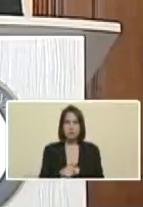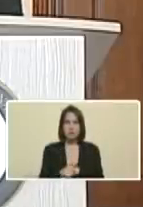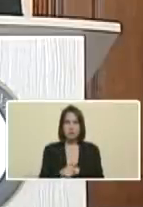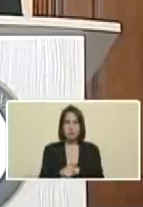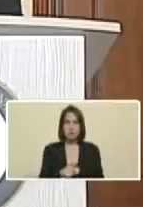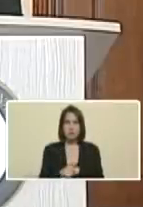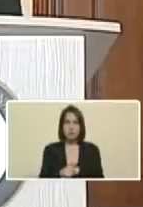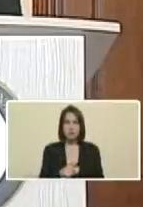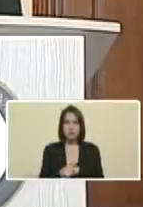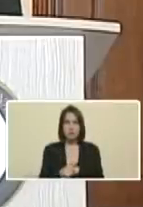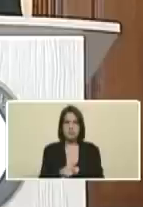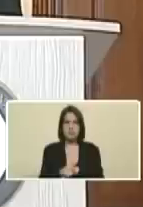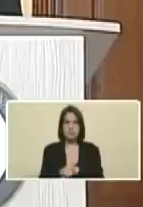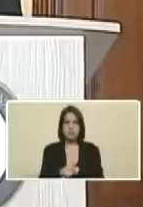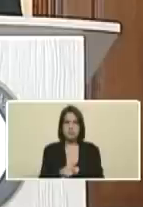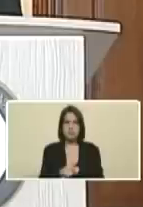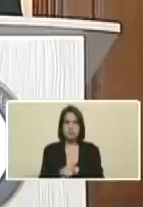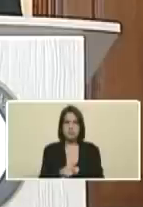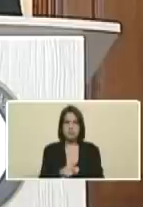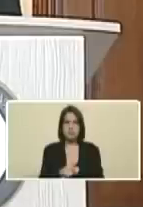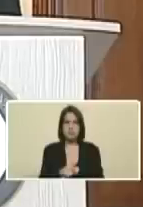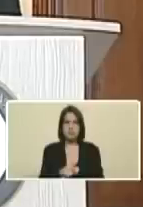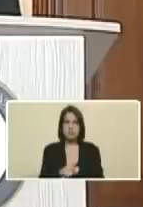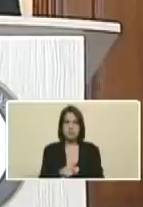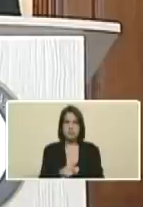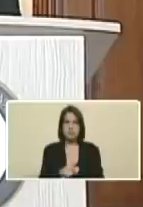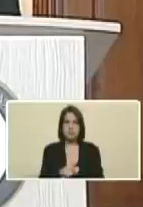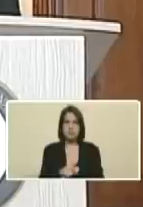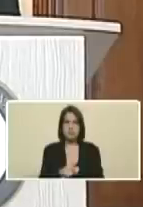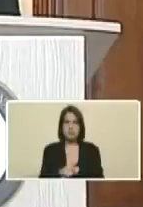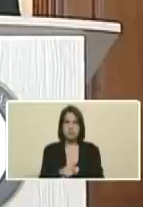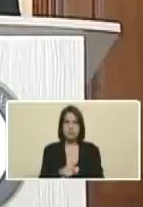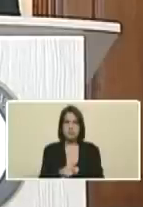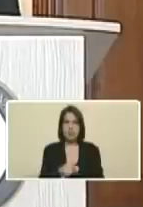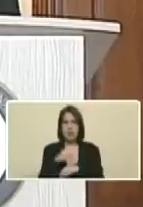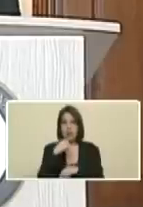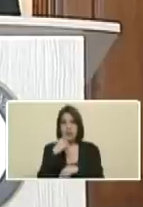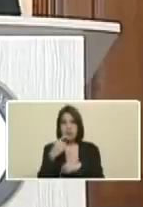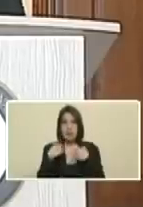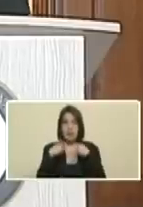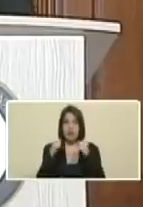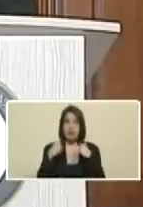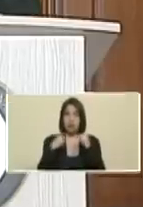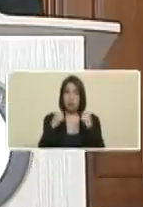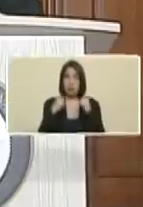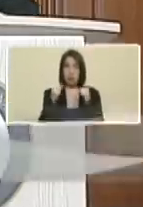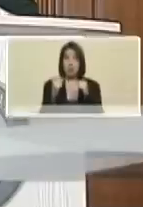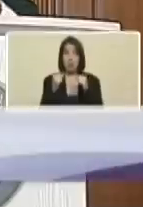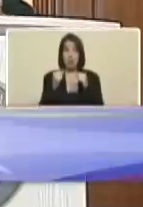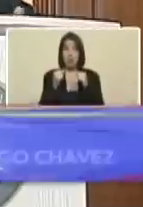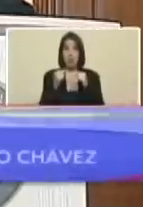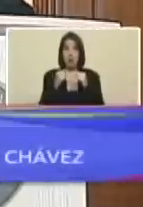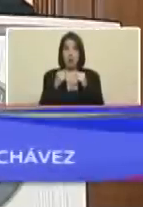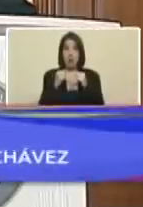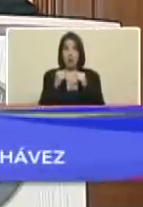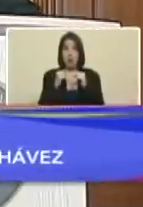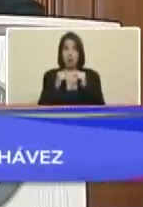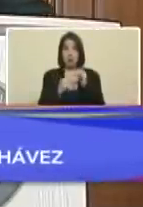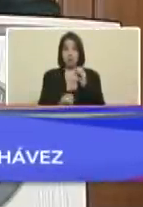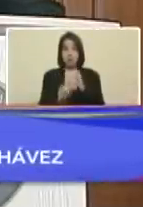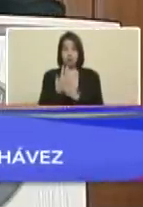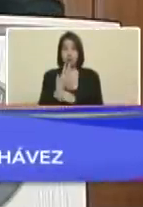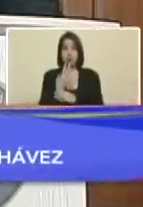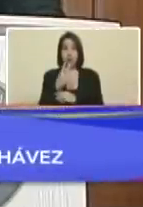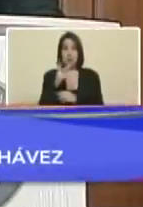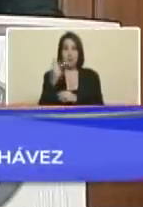causa R, Aristóbulo, nuestro hermano Aristóbulo Isturiz, surgió una corriente patriótica